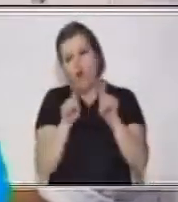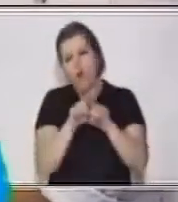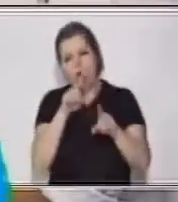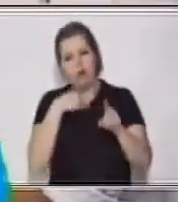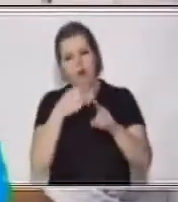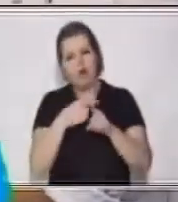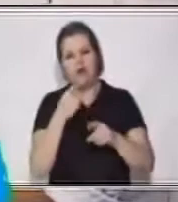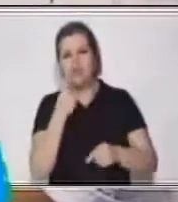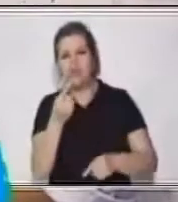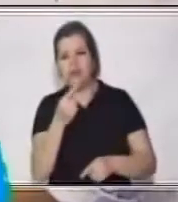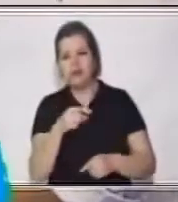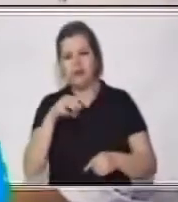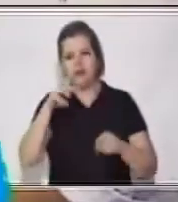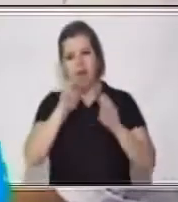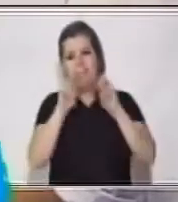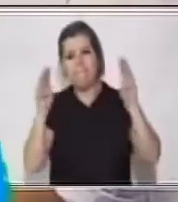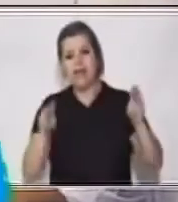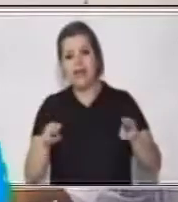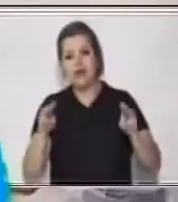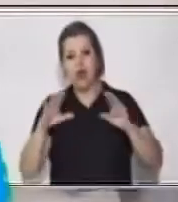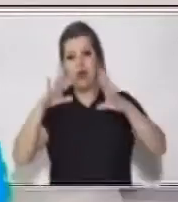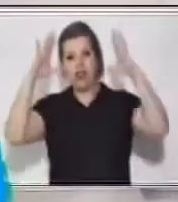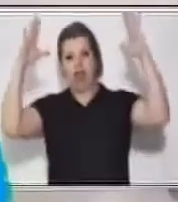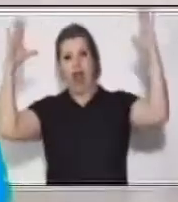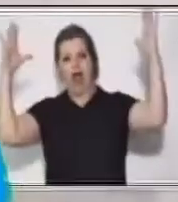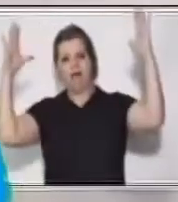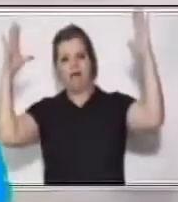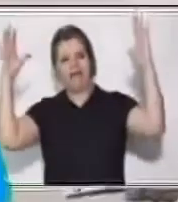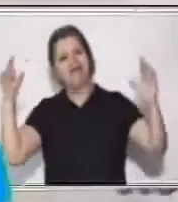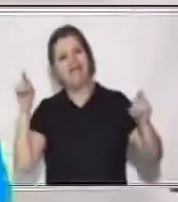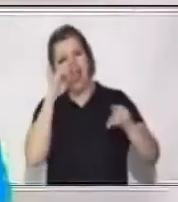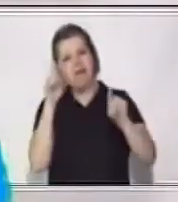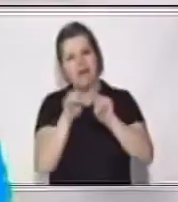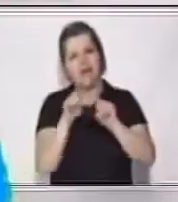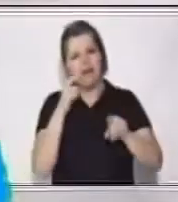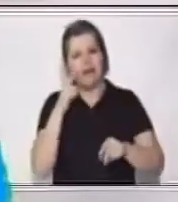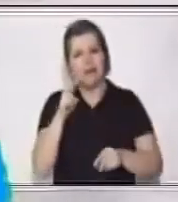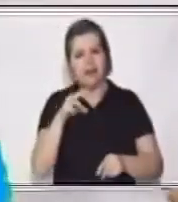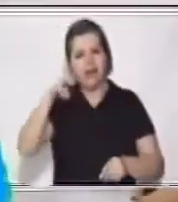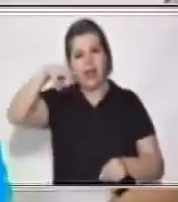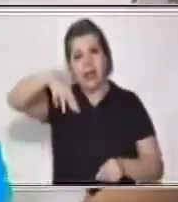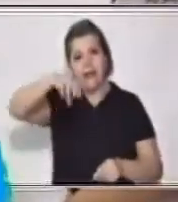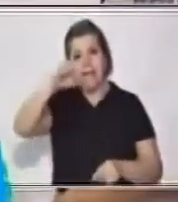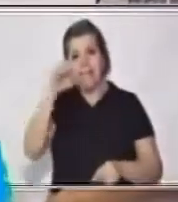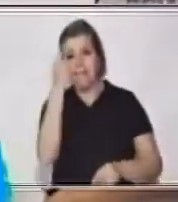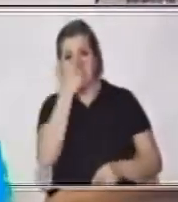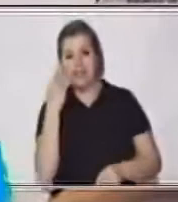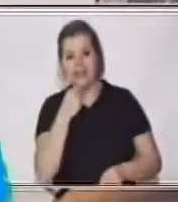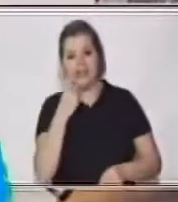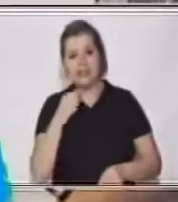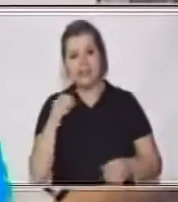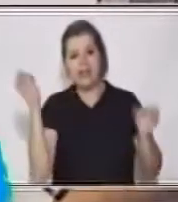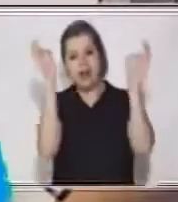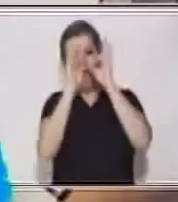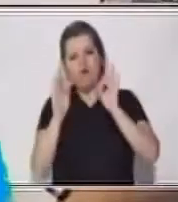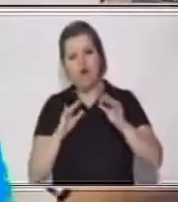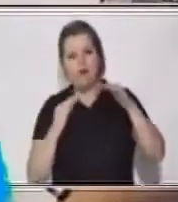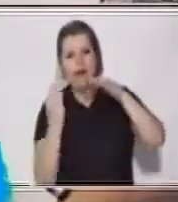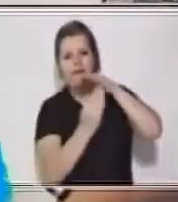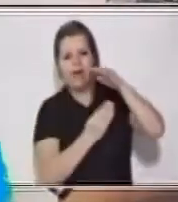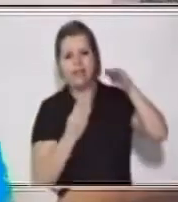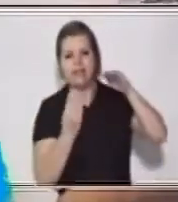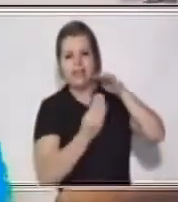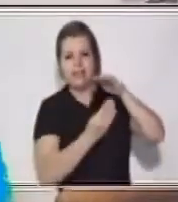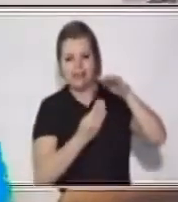explicamos de esta forma, automáticamente nos damos cuenta que mes sería nuestro morfema base, como lo explicábamos